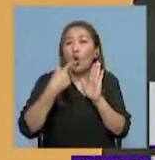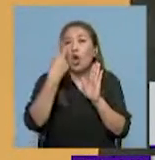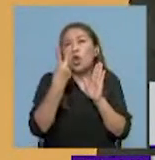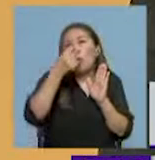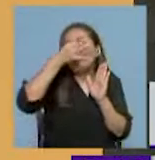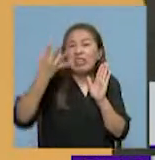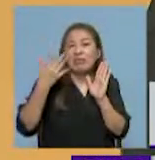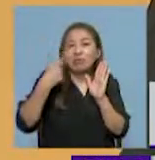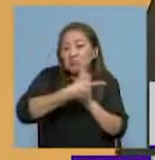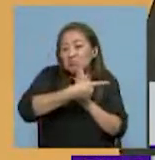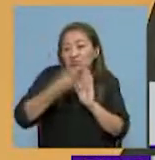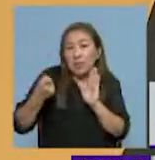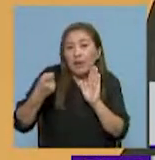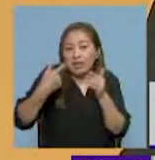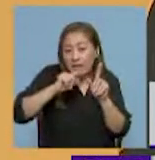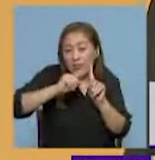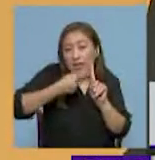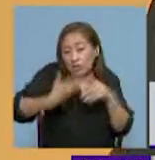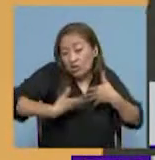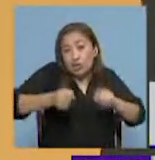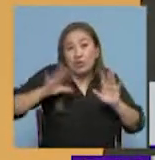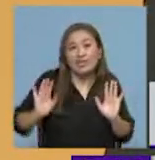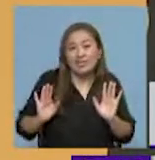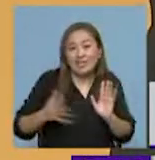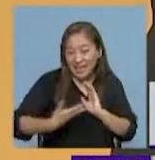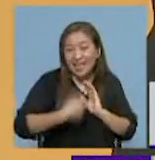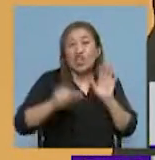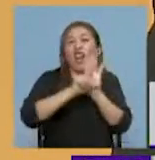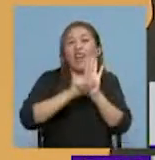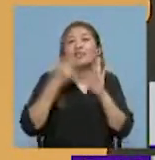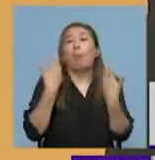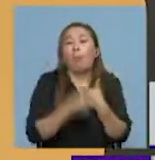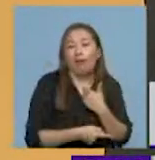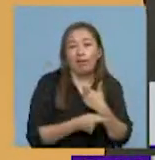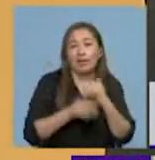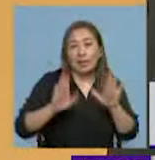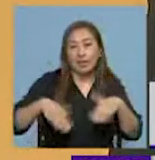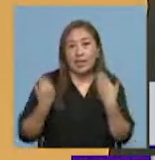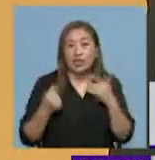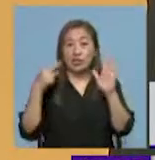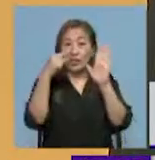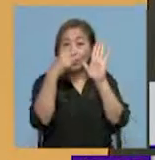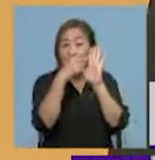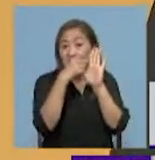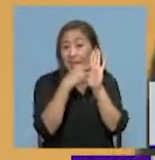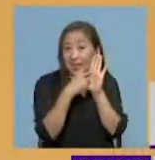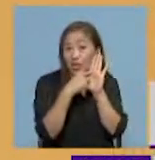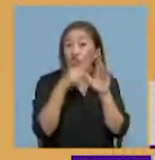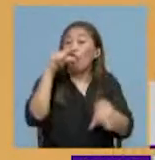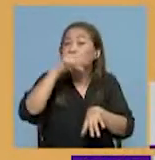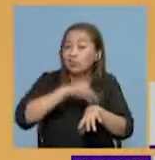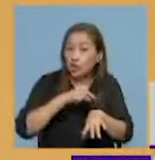20 dice interrumpas el embarazo la interrupción legal del embarazo entonces desde el punto de vista médico